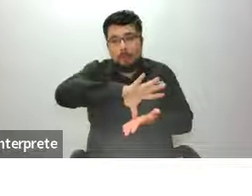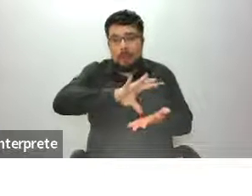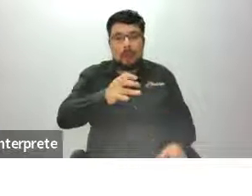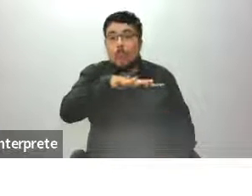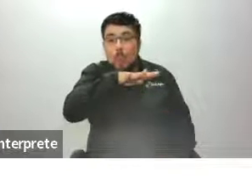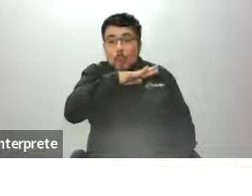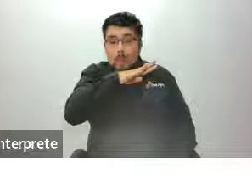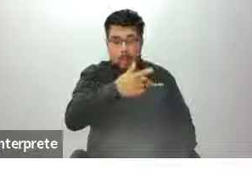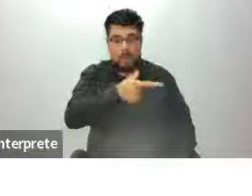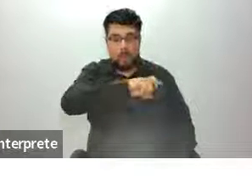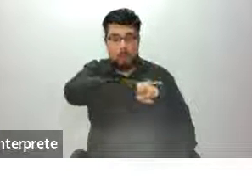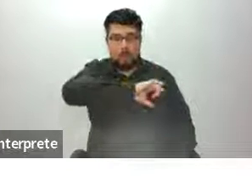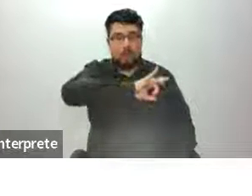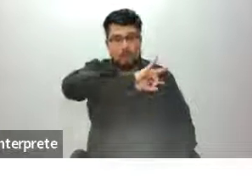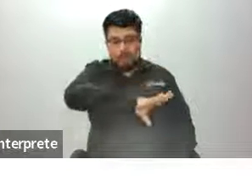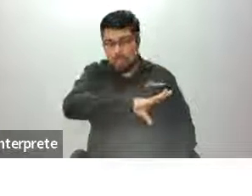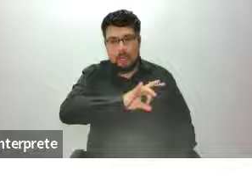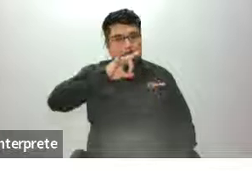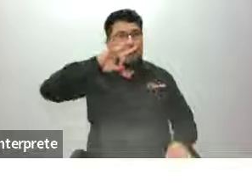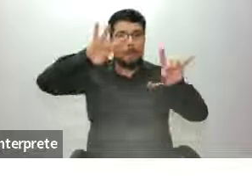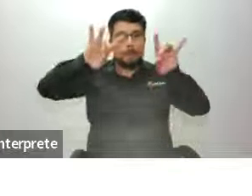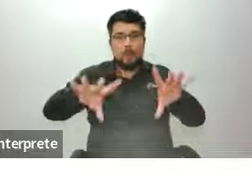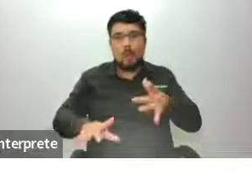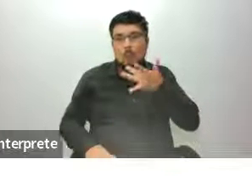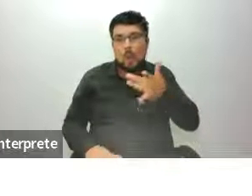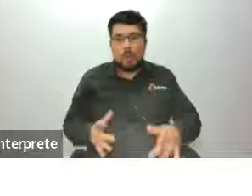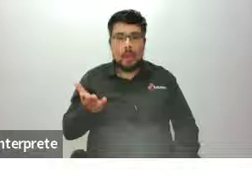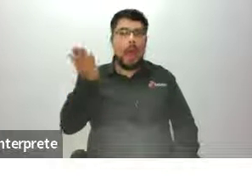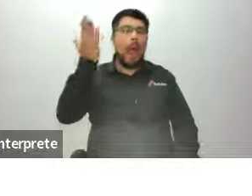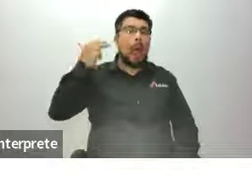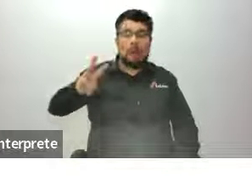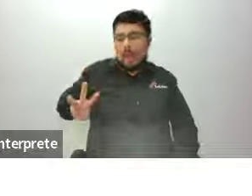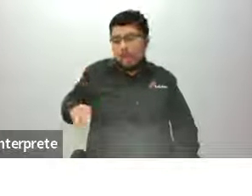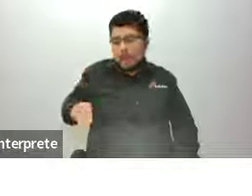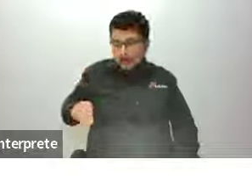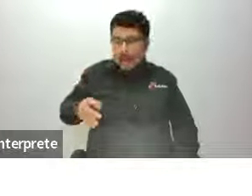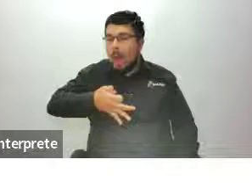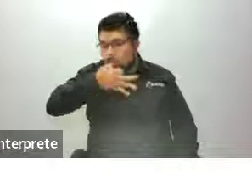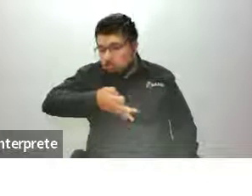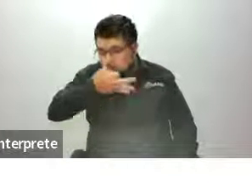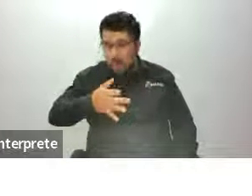Chile. Porque nuestra madre hablaba así, porque nuestros padres, nuestra familia,